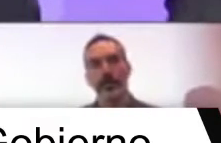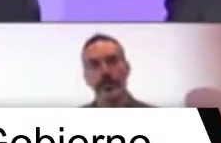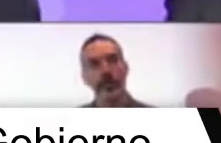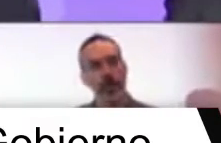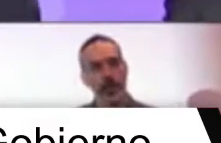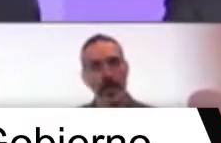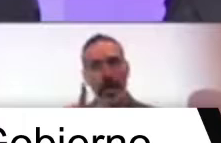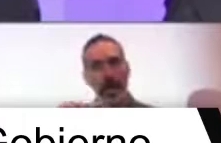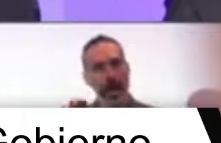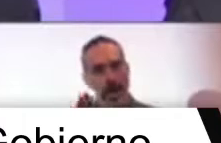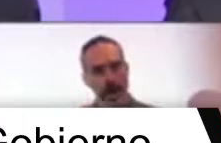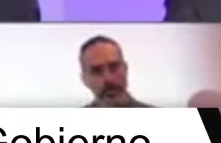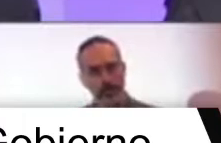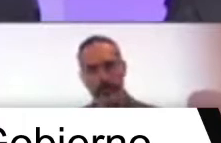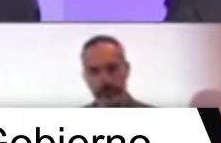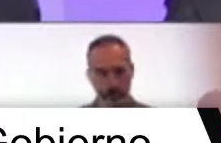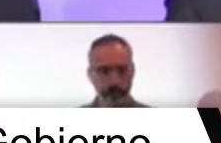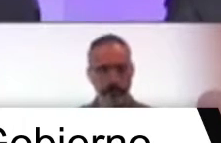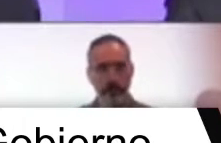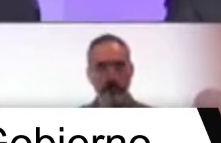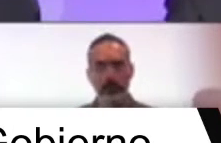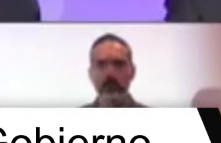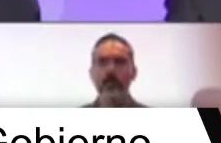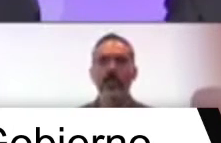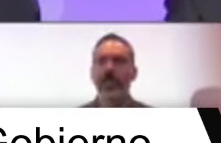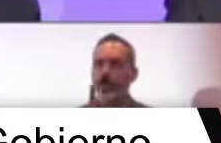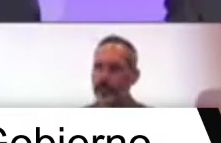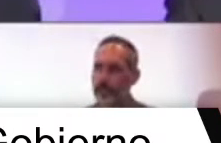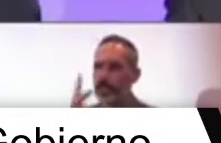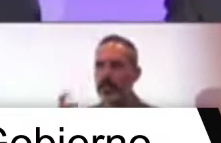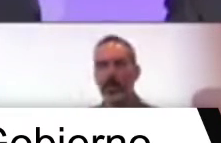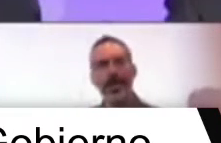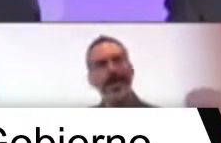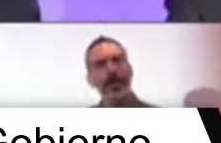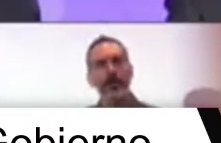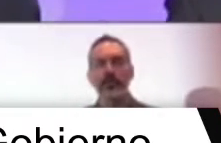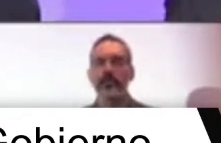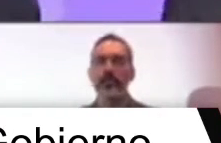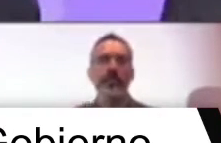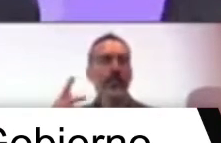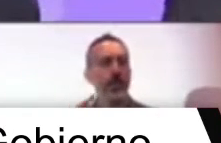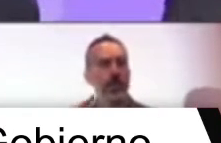Puebla y hago un llamado respetuoso a todos los actores políticos